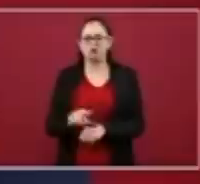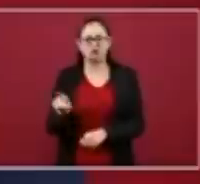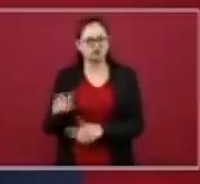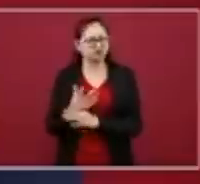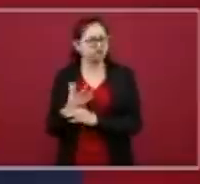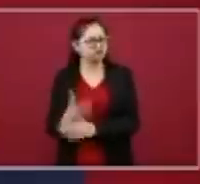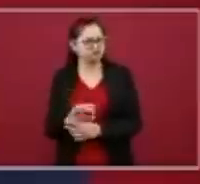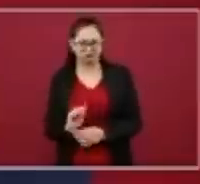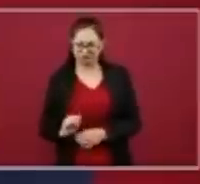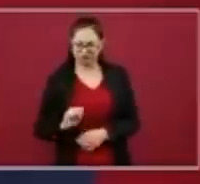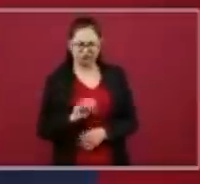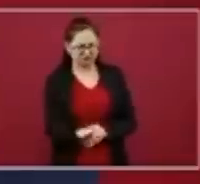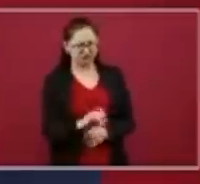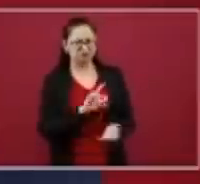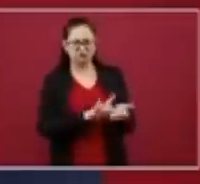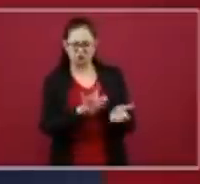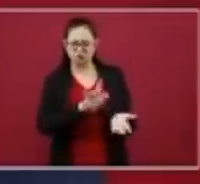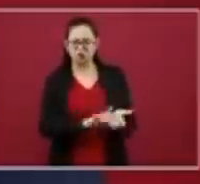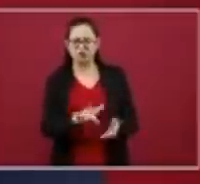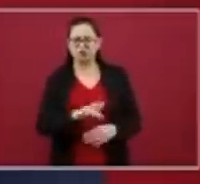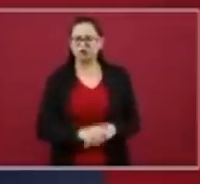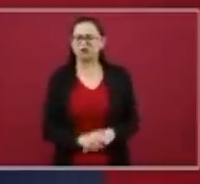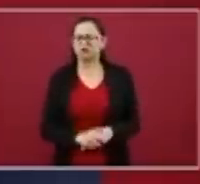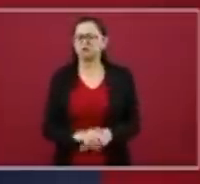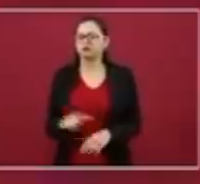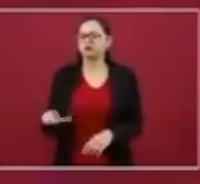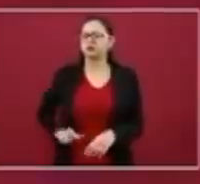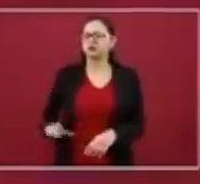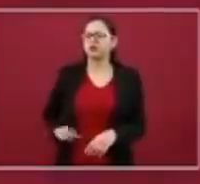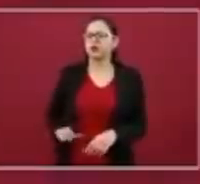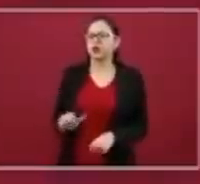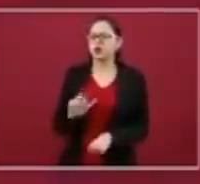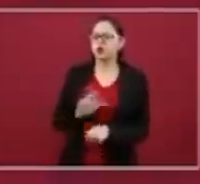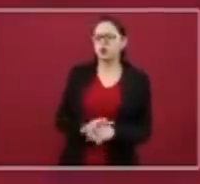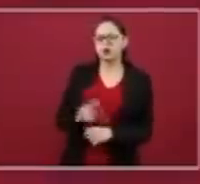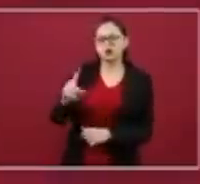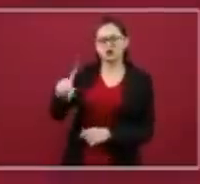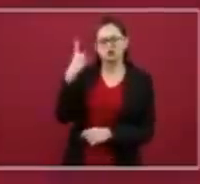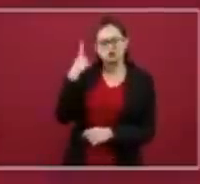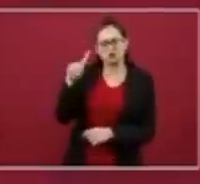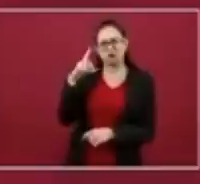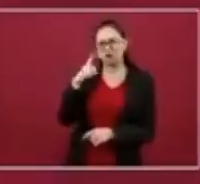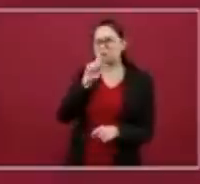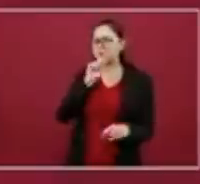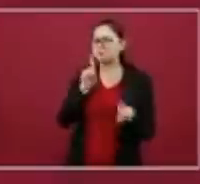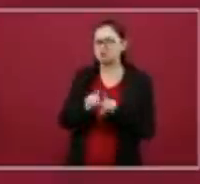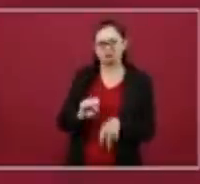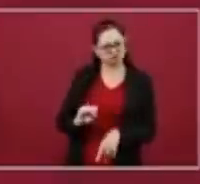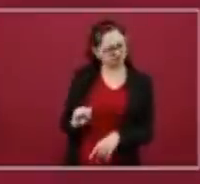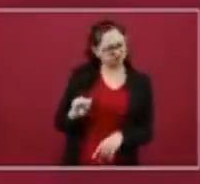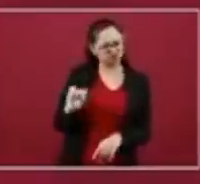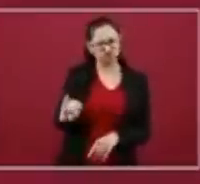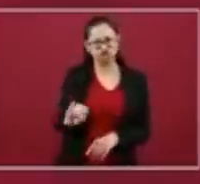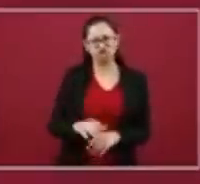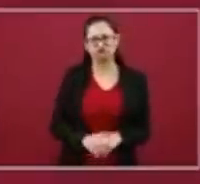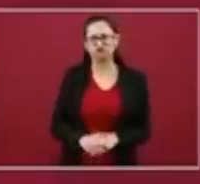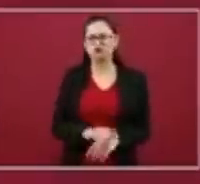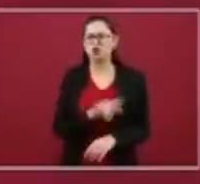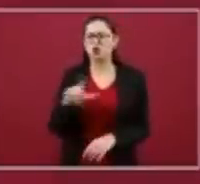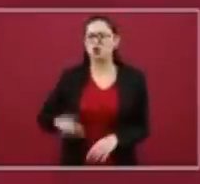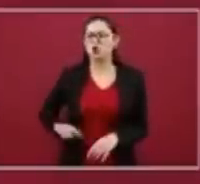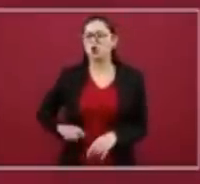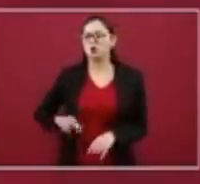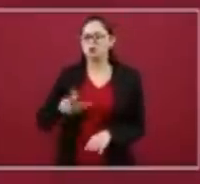pronunció a favor, el gobernador de Durango a favor, el gobernador